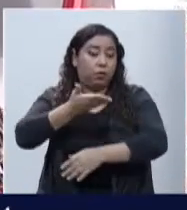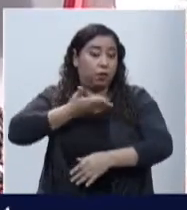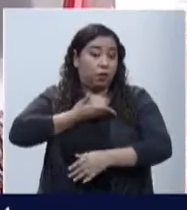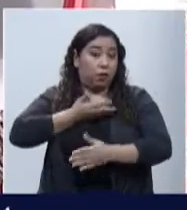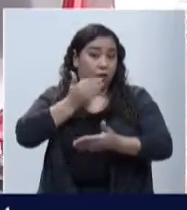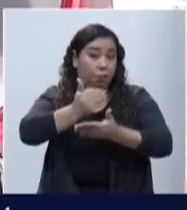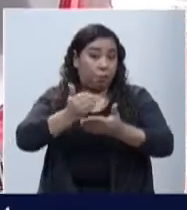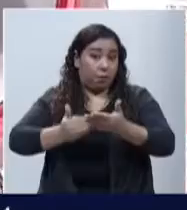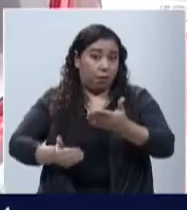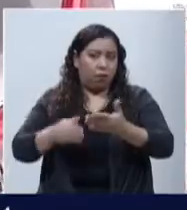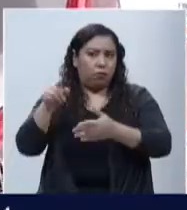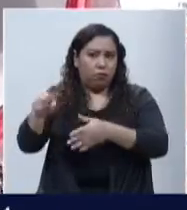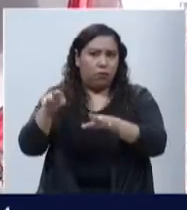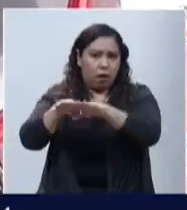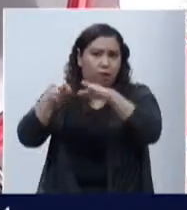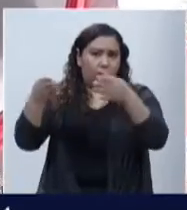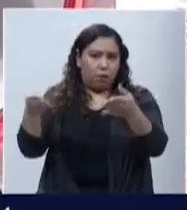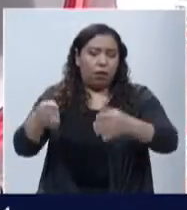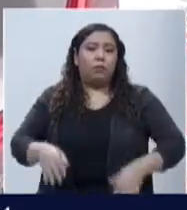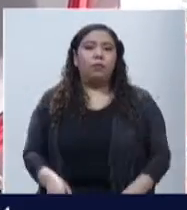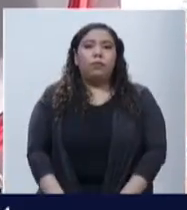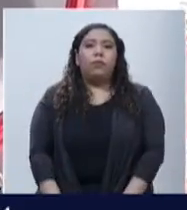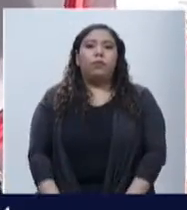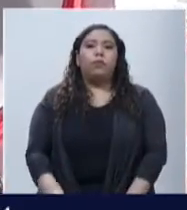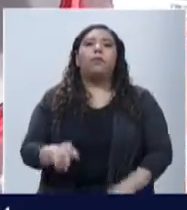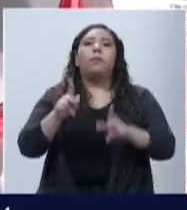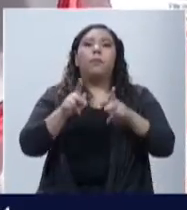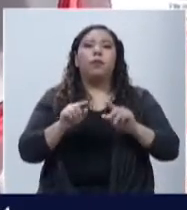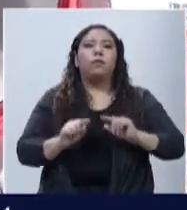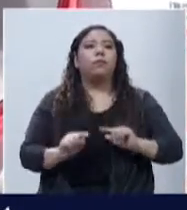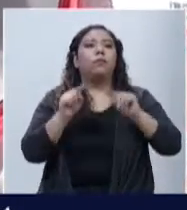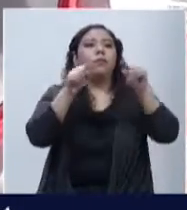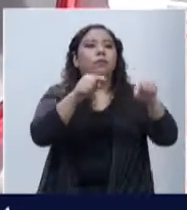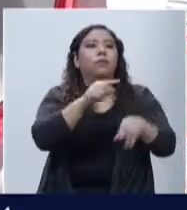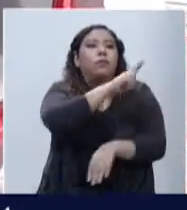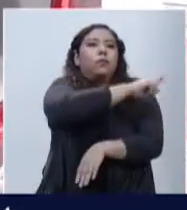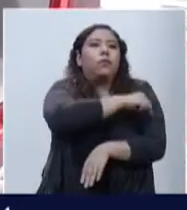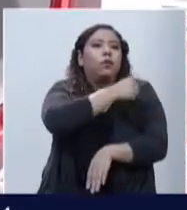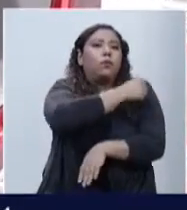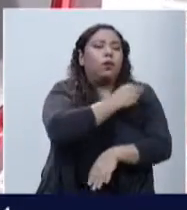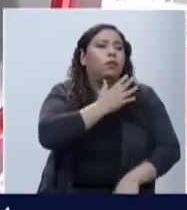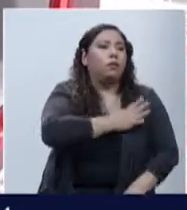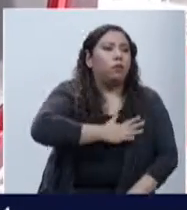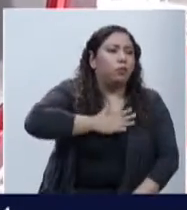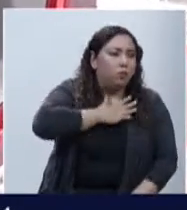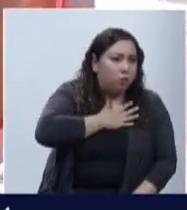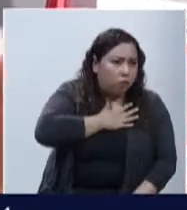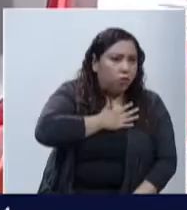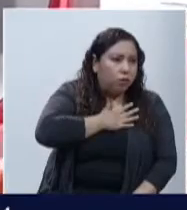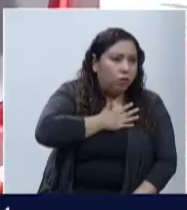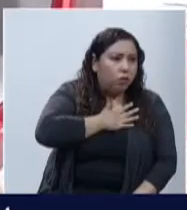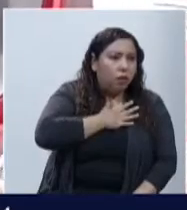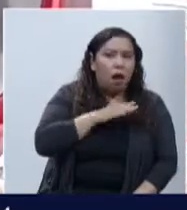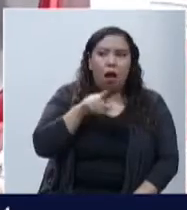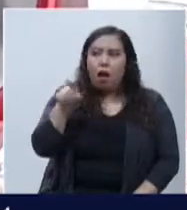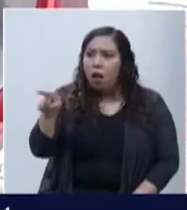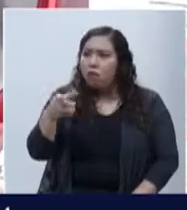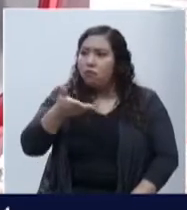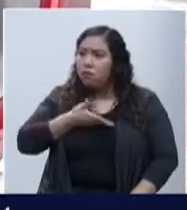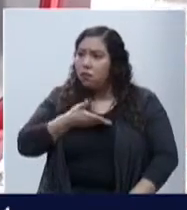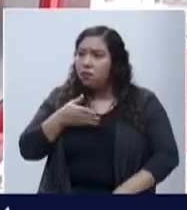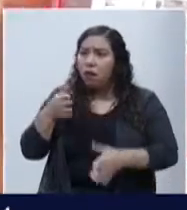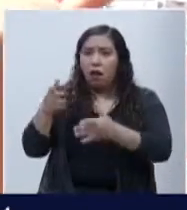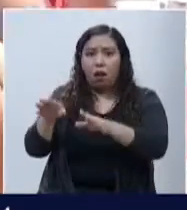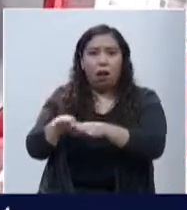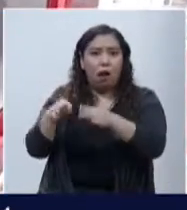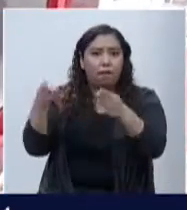pues toda la población que busca servicios aquí en el tórax de inmediato también se le va a vacunar a una vez que reciba la atención